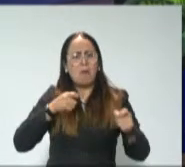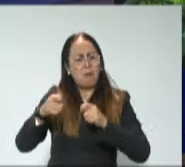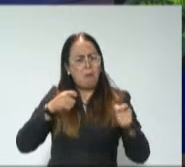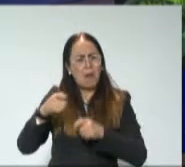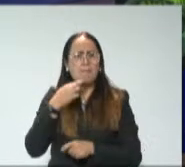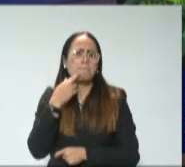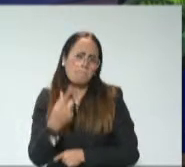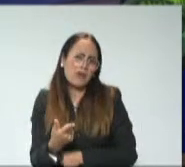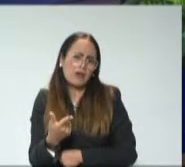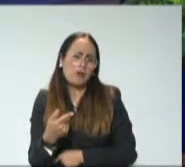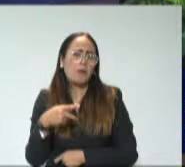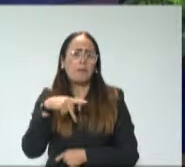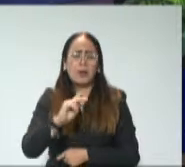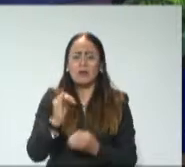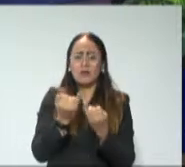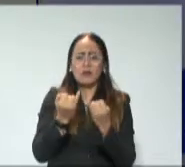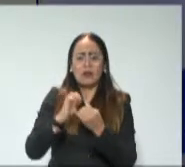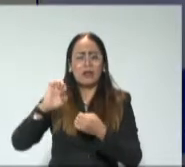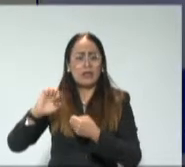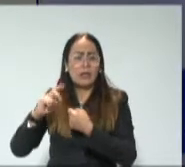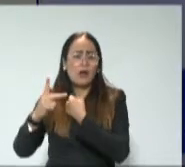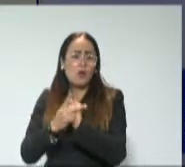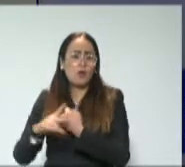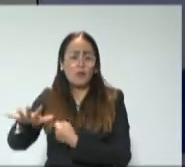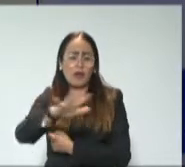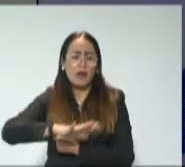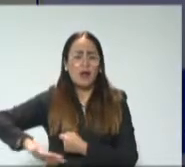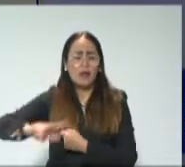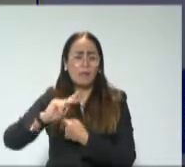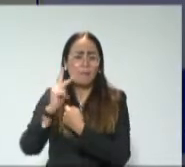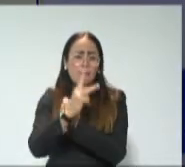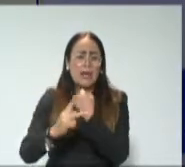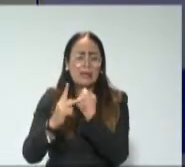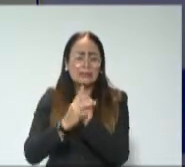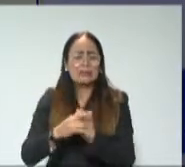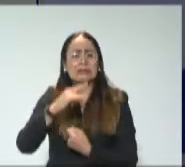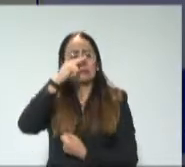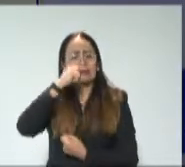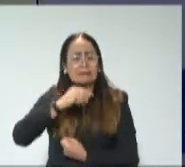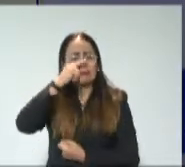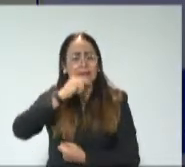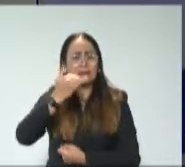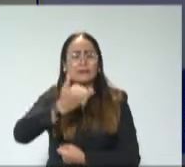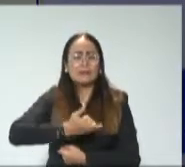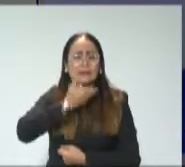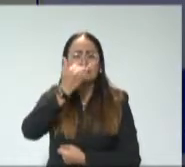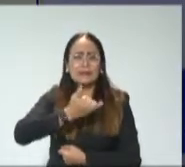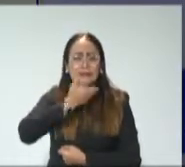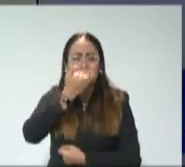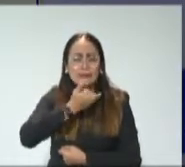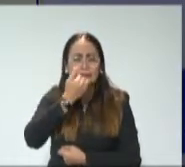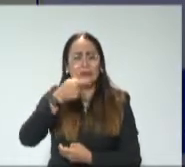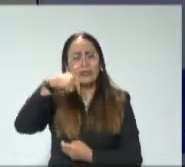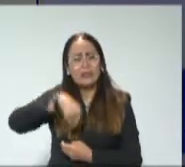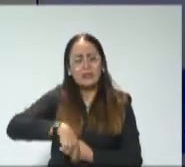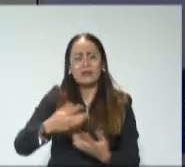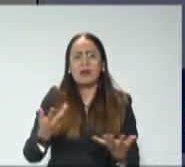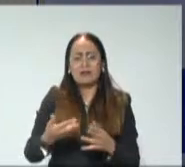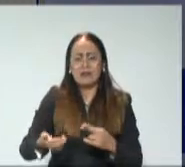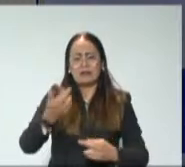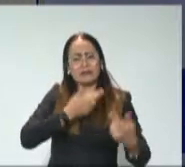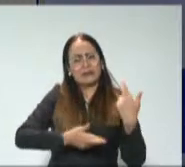otros sobre todo las grandes democracias europeas que se han tropezado y han ahora regresado a medidas de emergencia y de contingencia